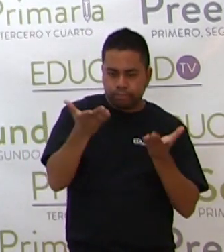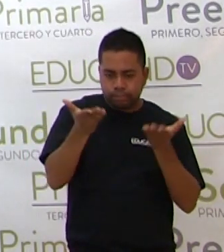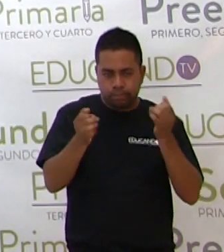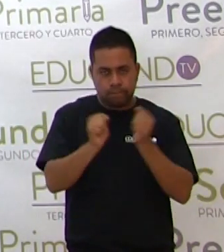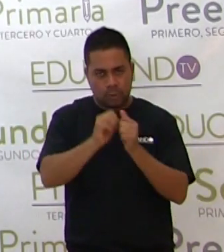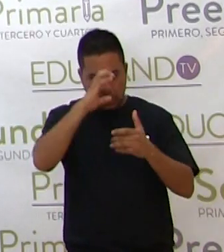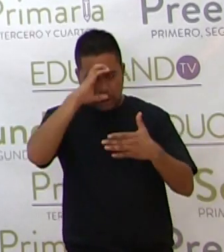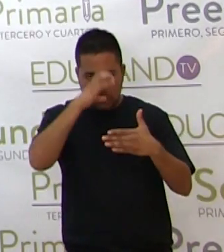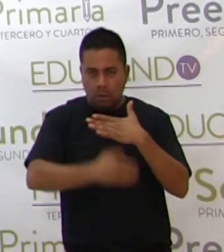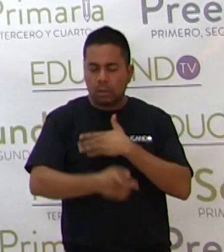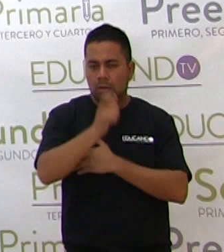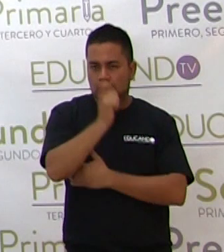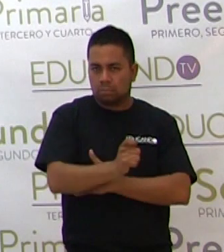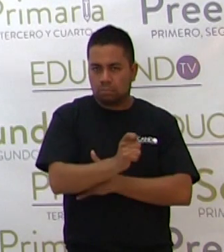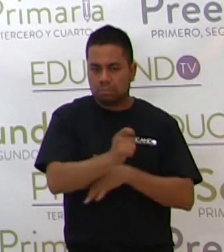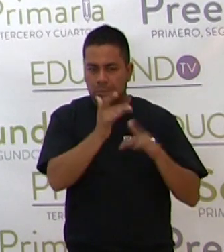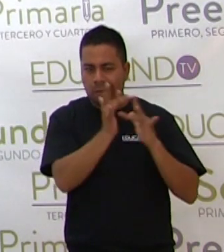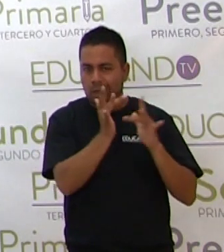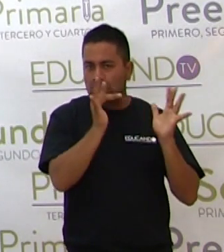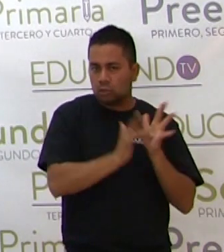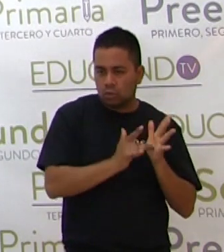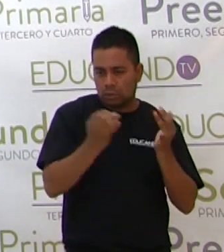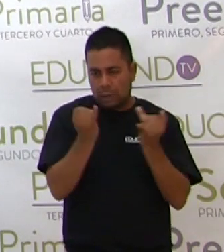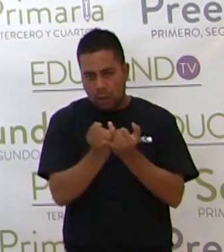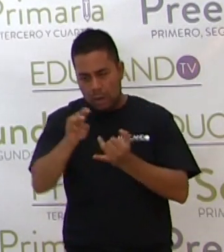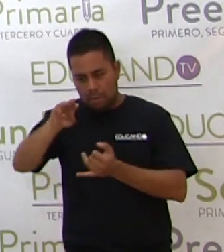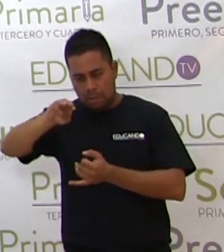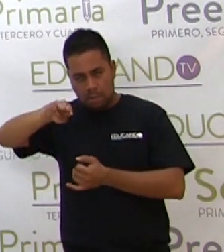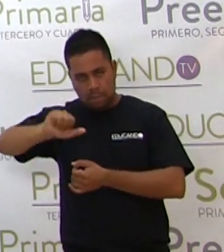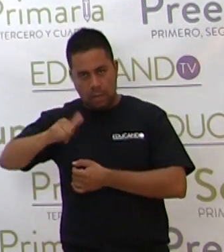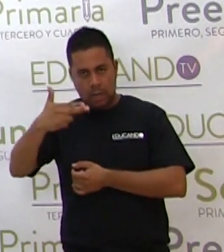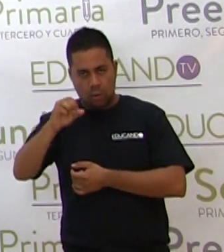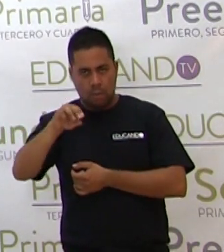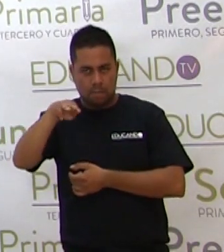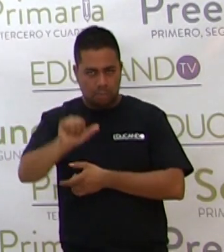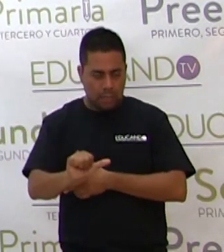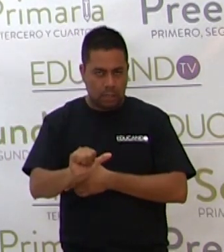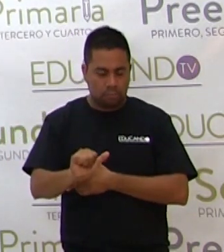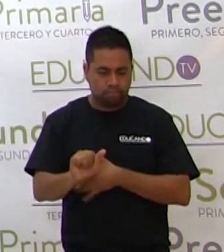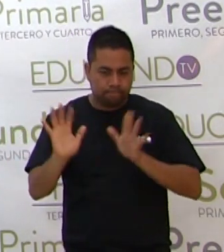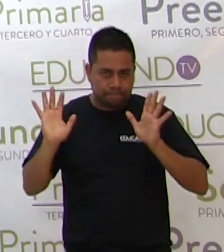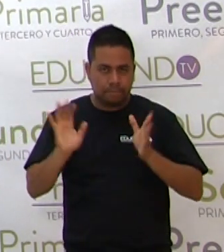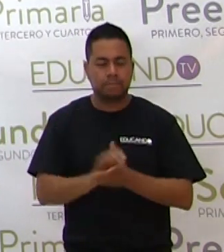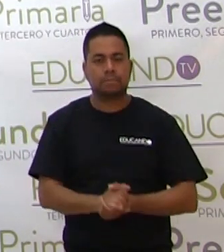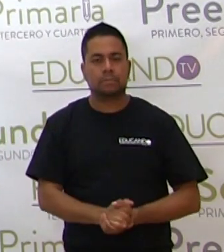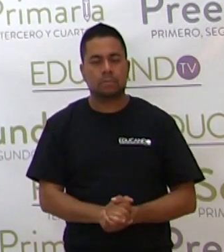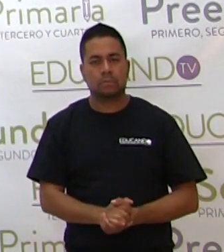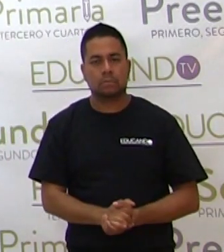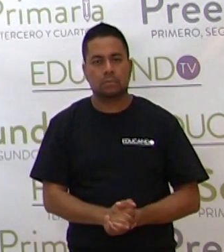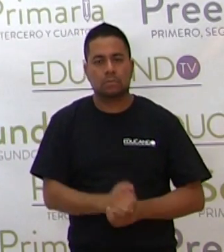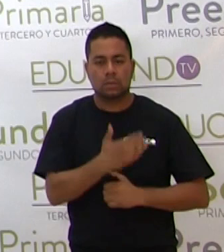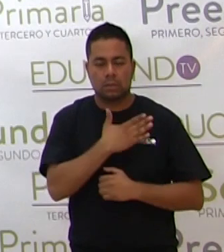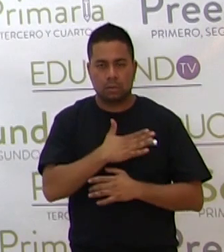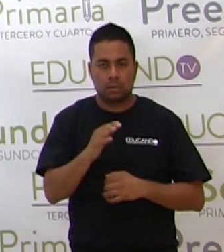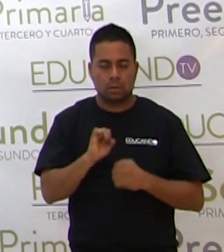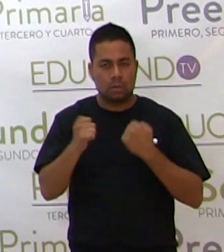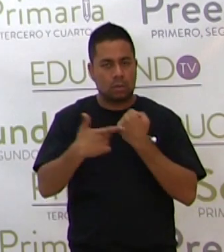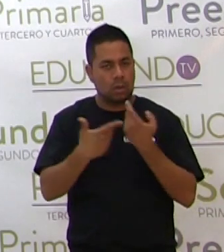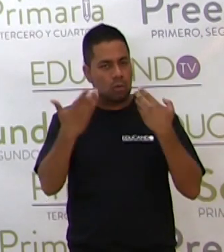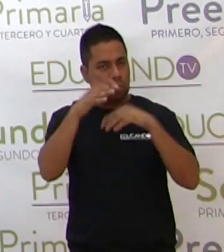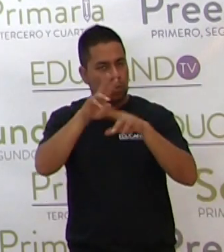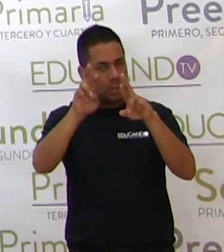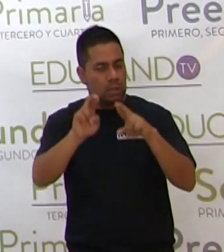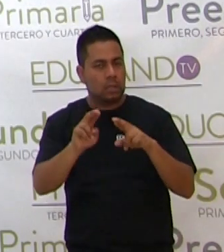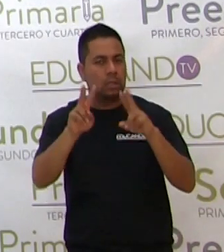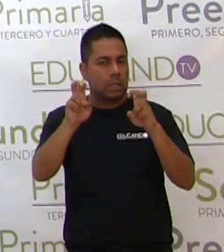religión cristiana sería jesucristo y bueno un algo particular de esta religión